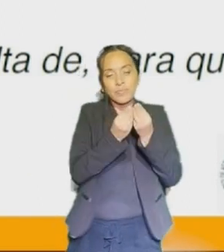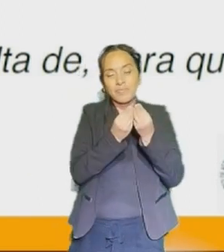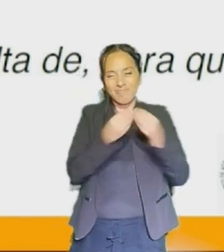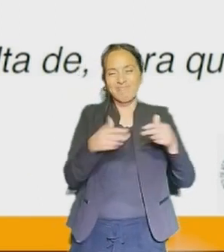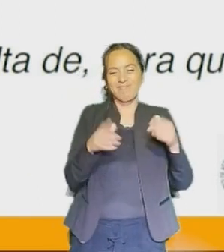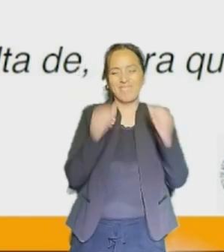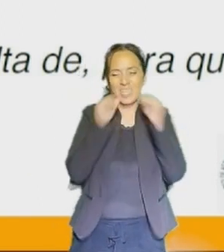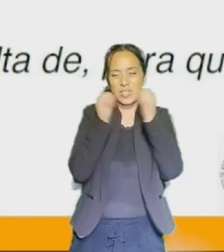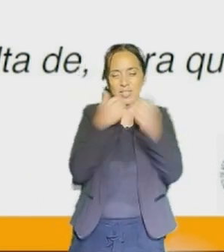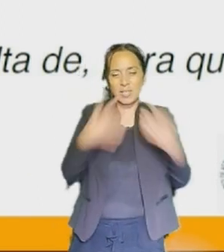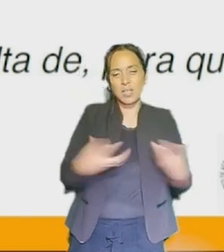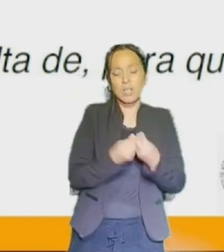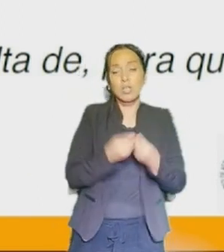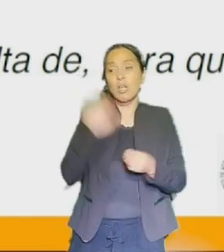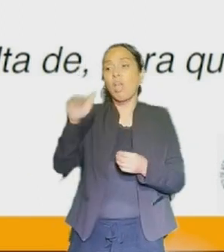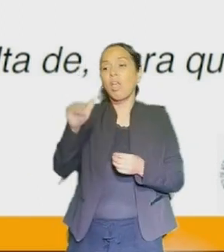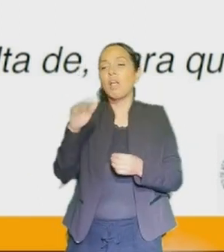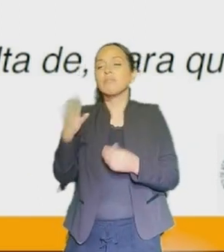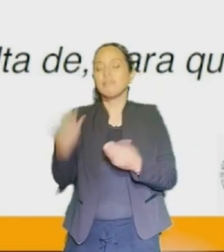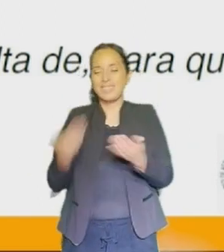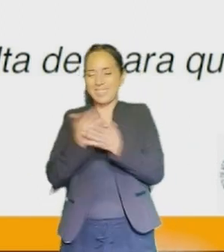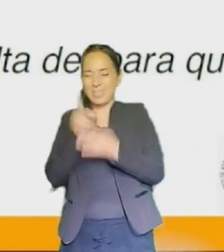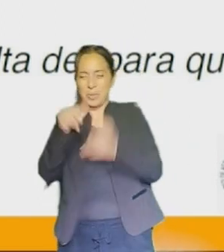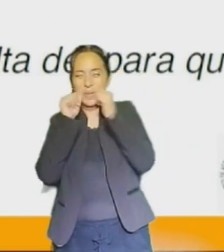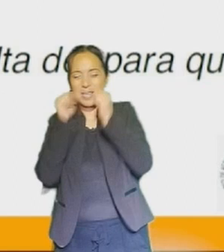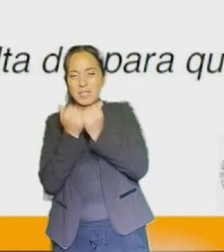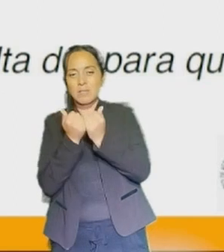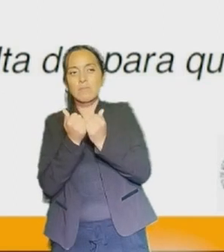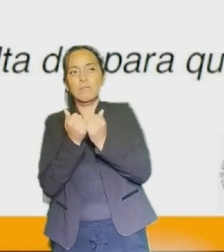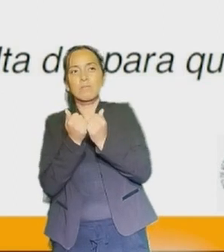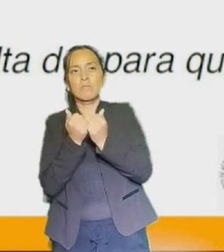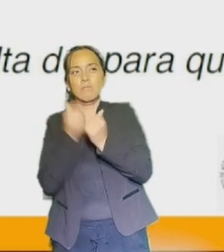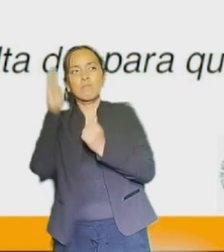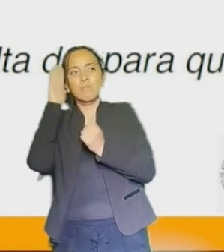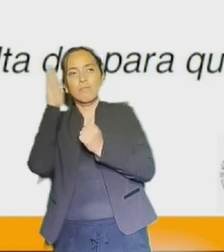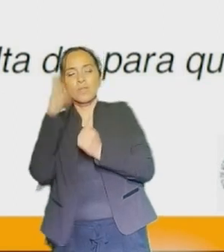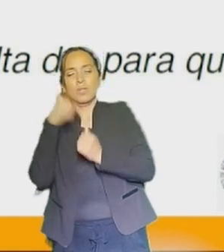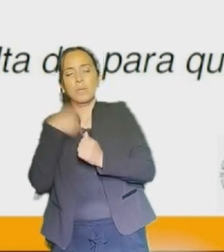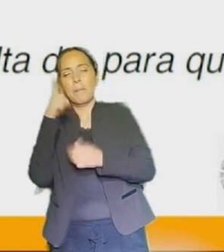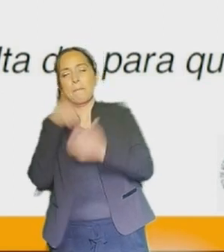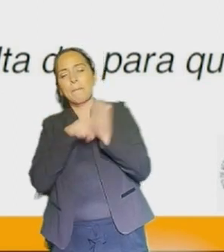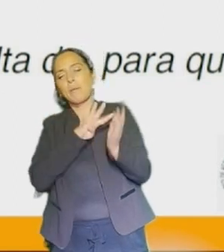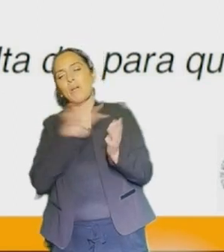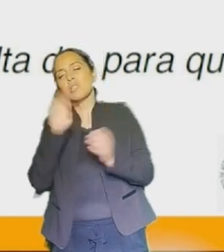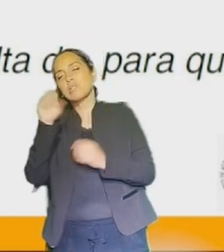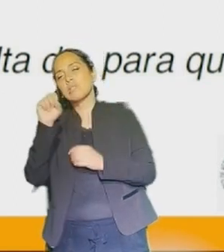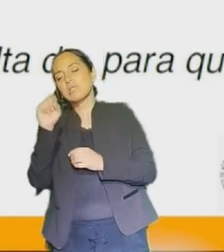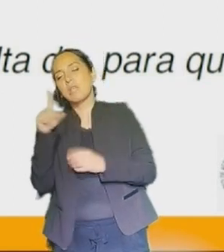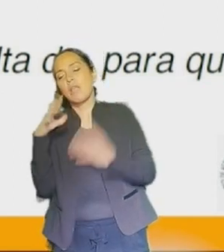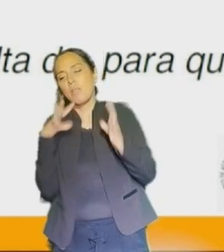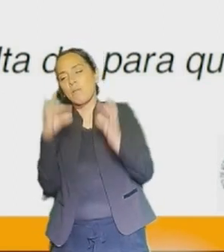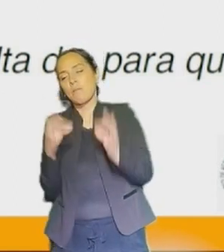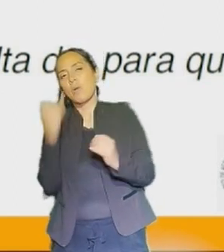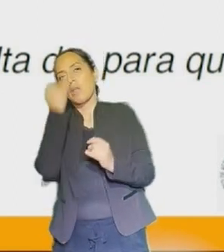alguien llega y te dice, ok, preséntame a tu organización. Hola, pues fíjate que en 1960 la fundadora tenía una idea